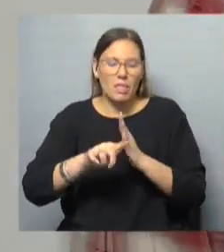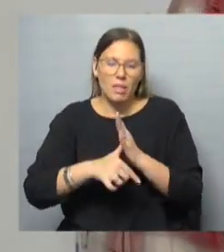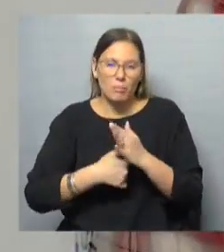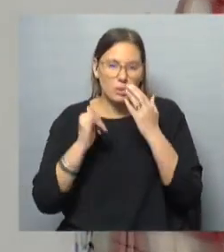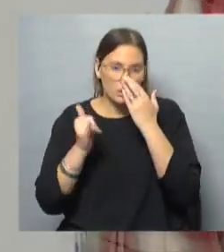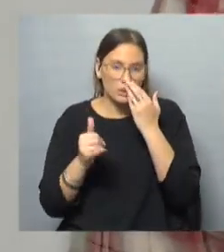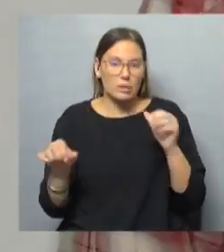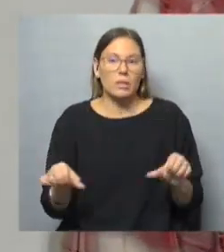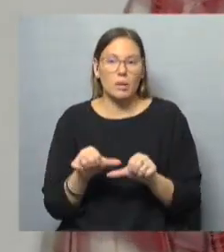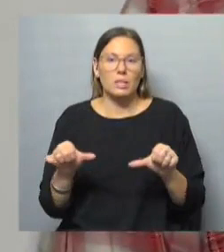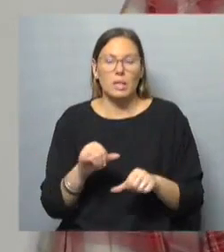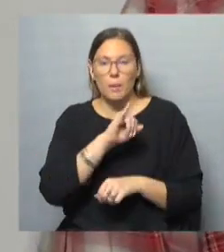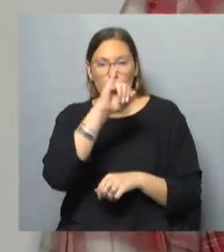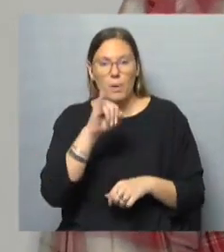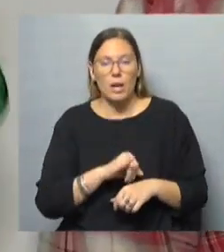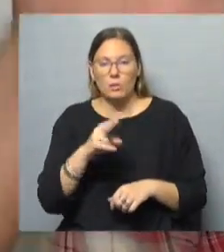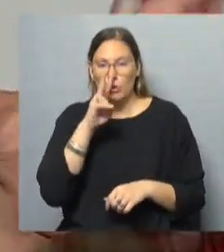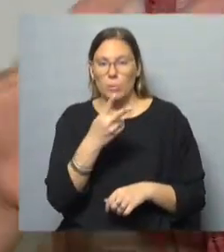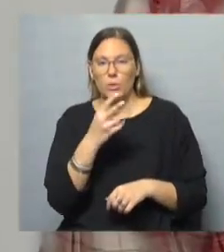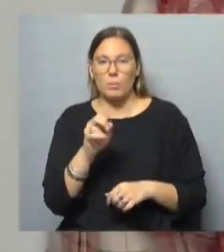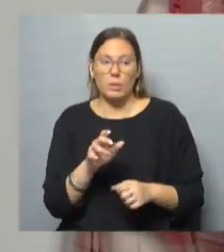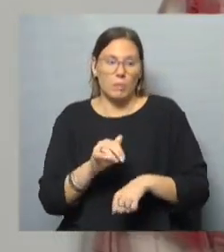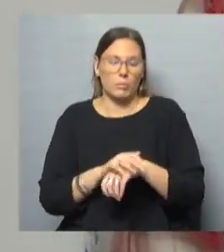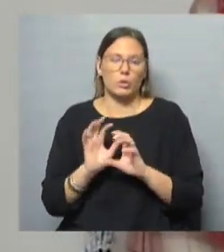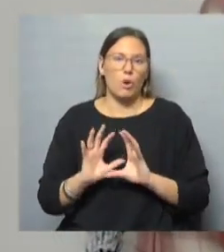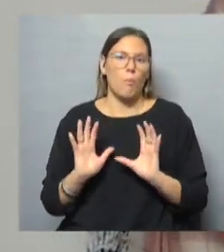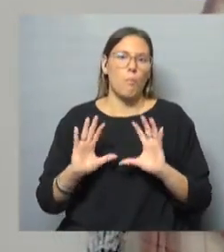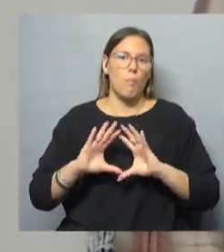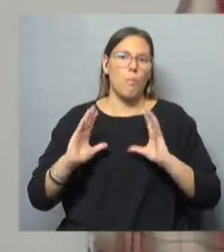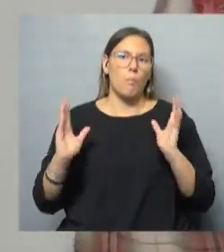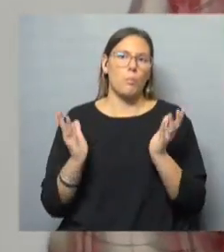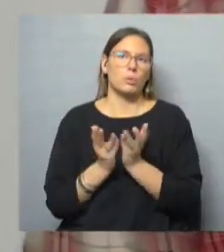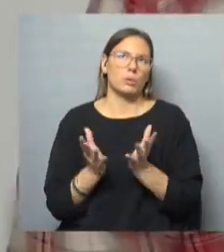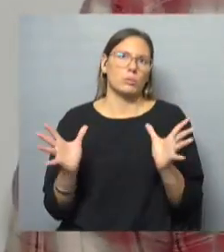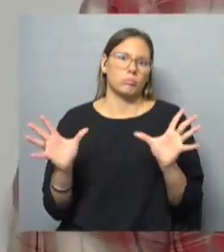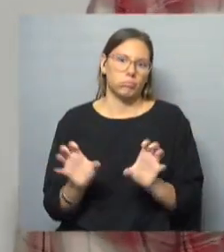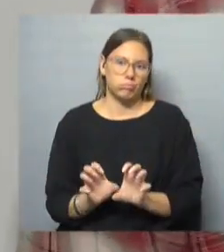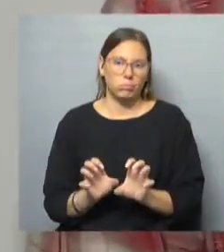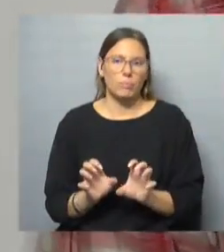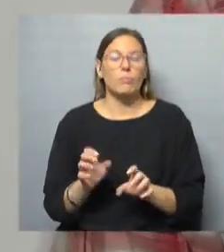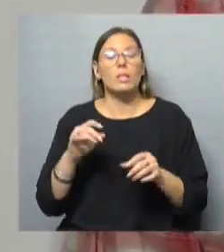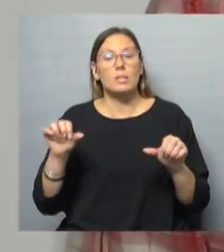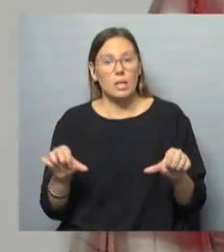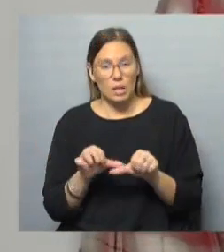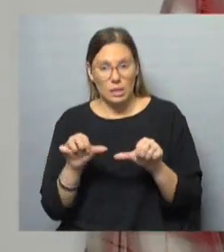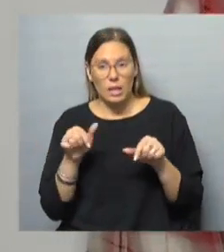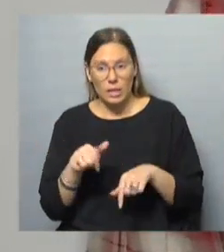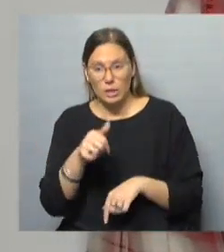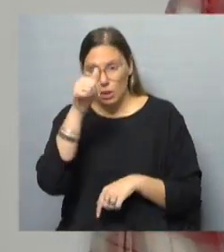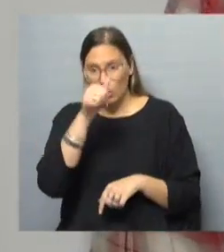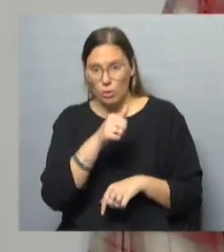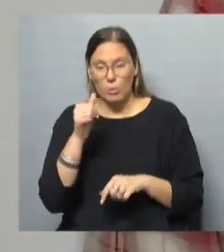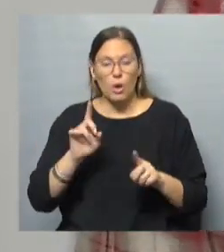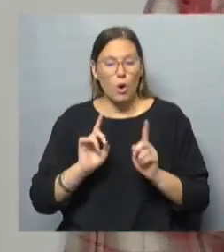a hacer en marzo del 2020, cuando el mundo se vino abajo. Así que bueno, finalmente se va a poder hacer este domingo